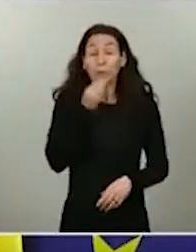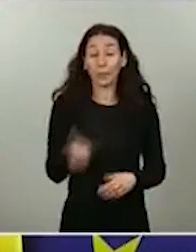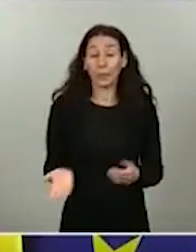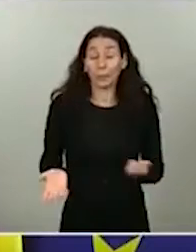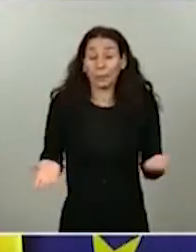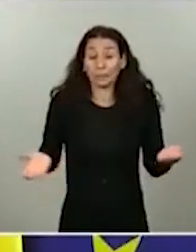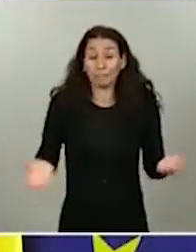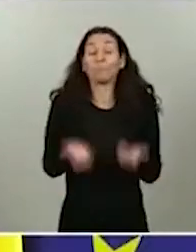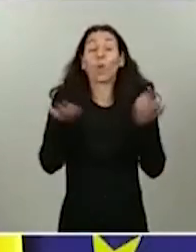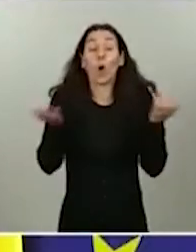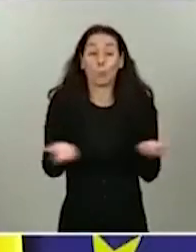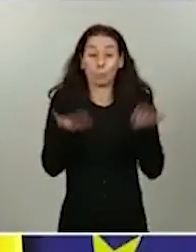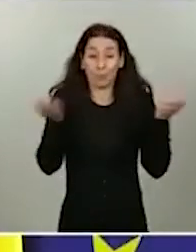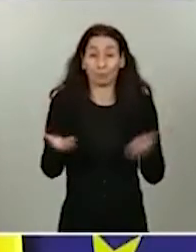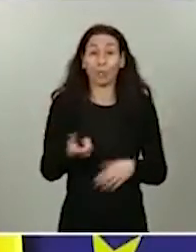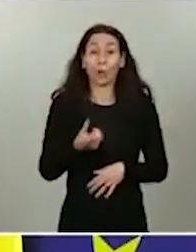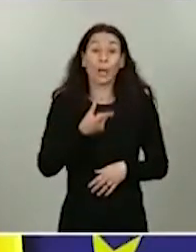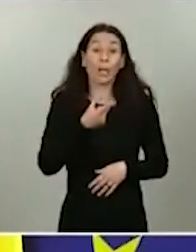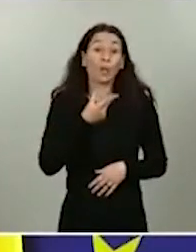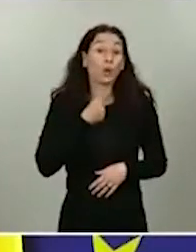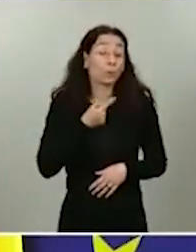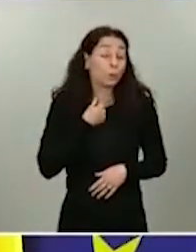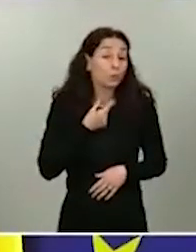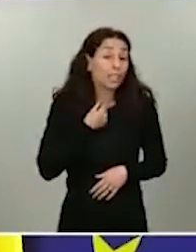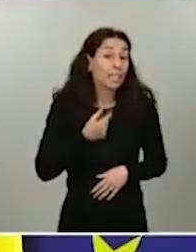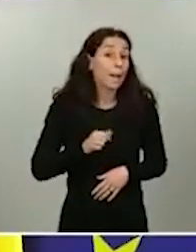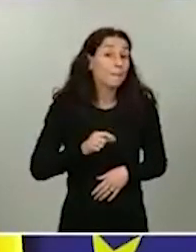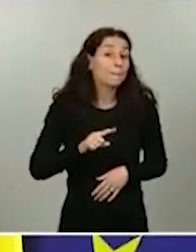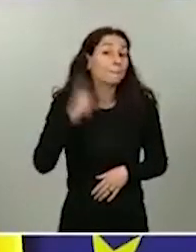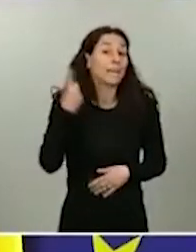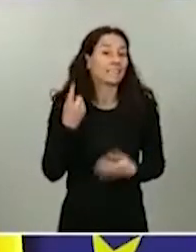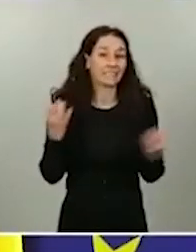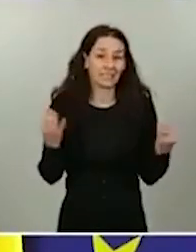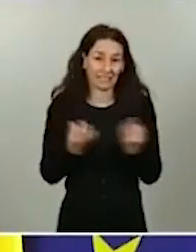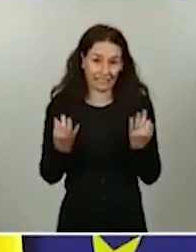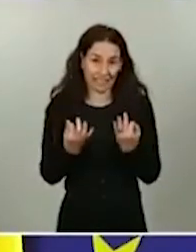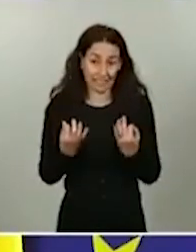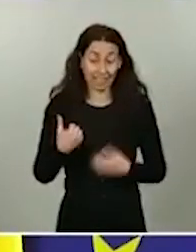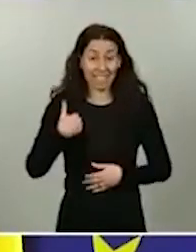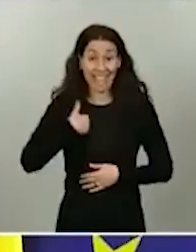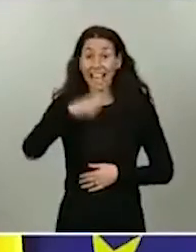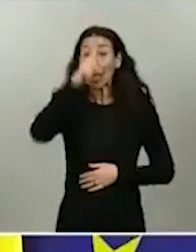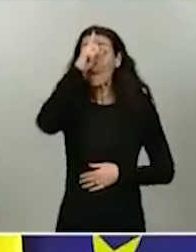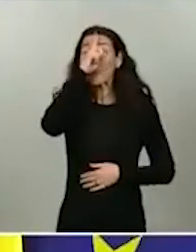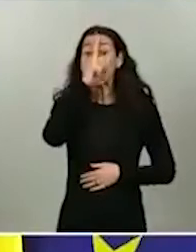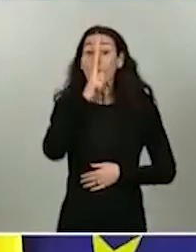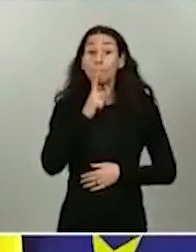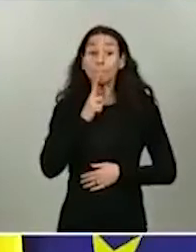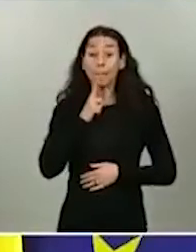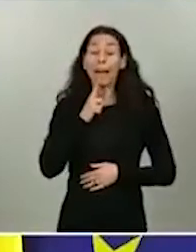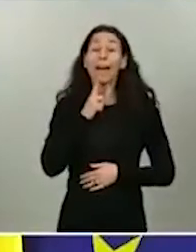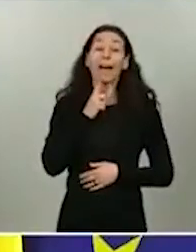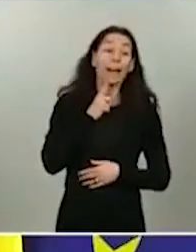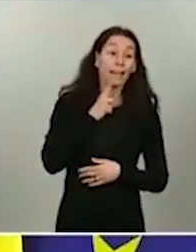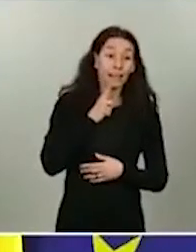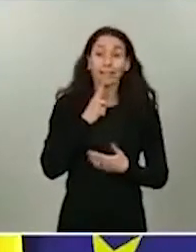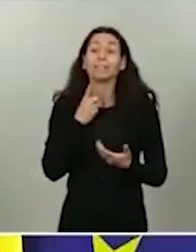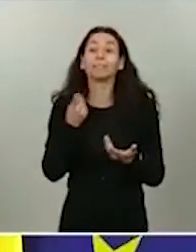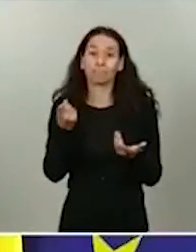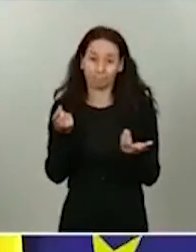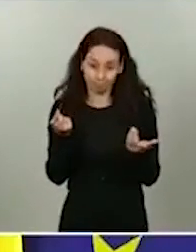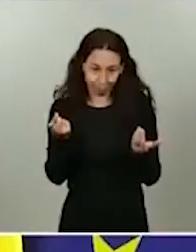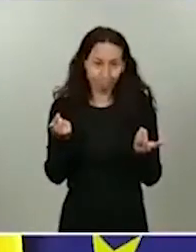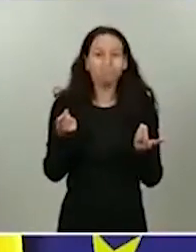gustaría más si se pudiera hacer es que ya que mi imagen está ahí pues que a lo mejor dejar un pequeño porcentaje esos beneficios para